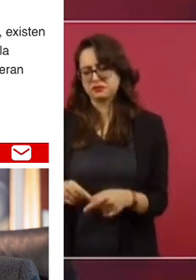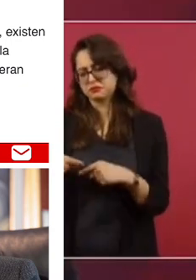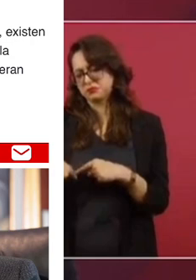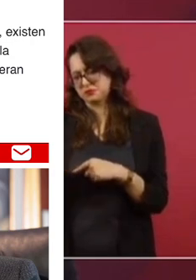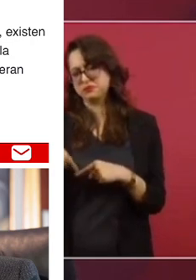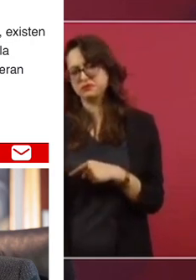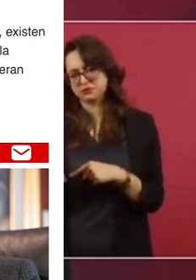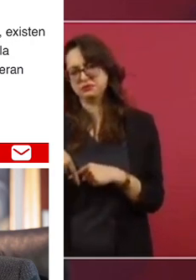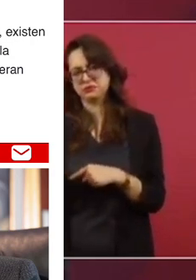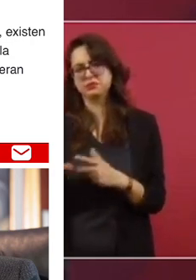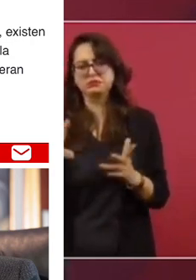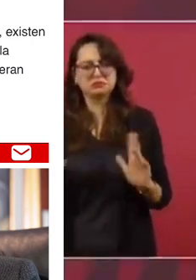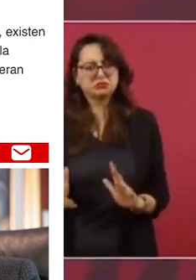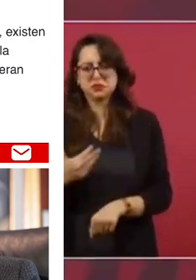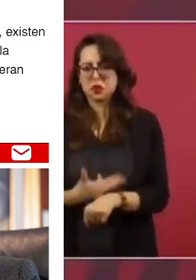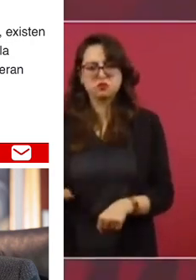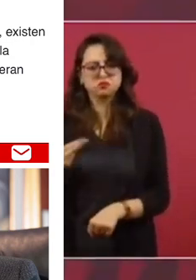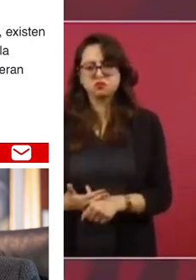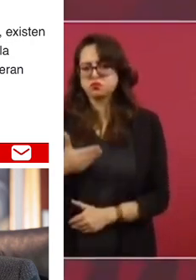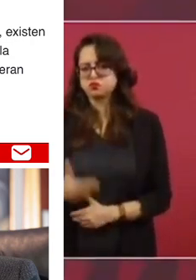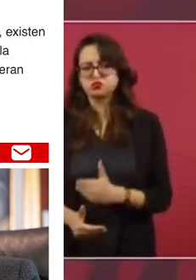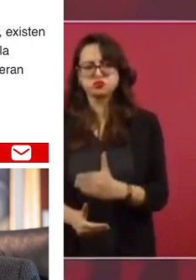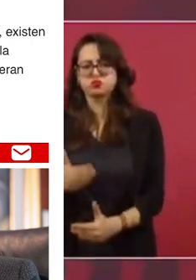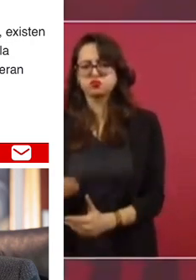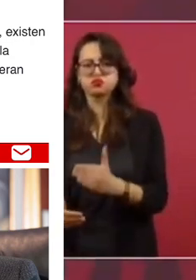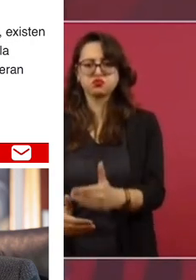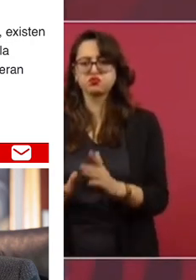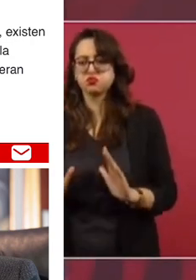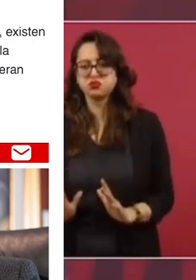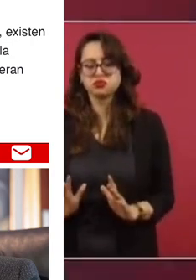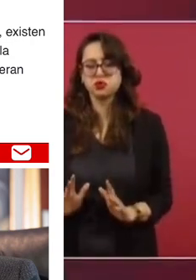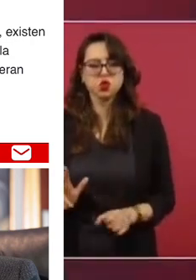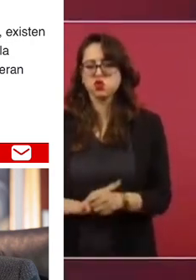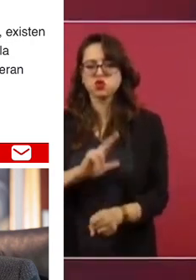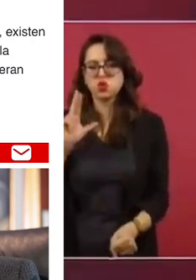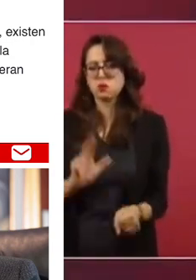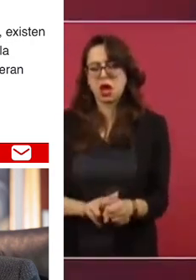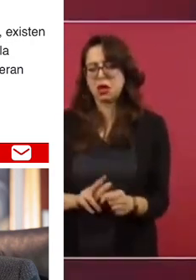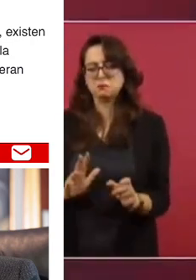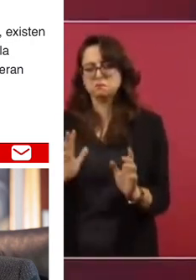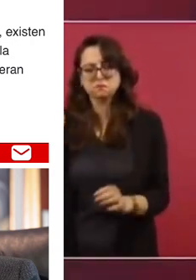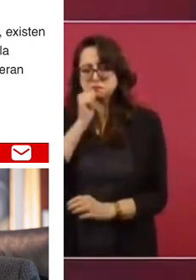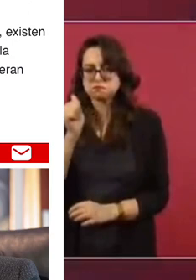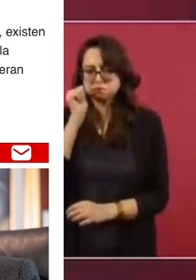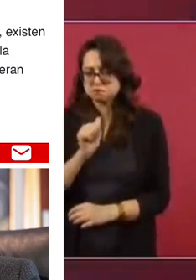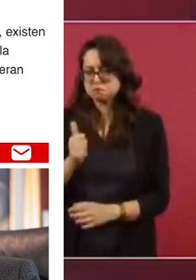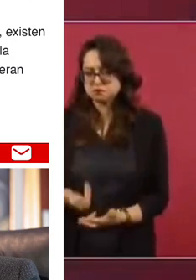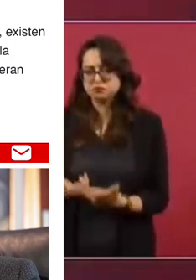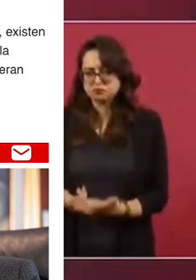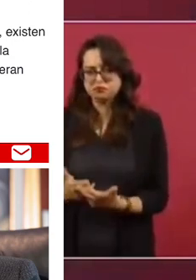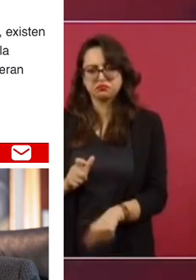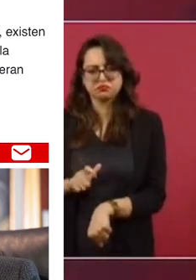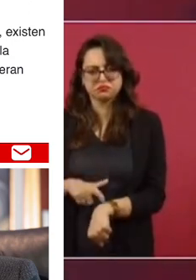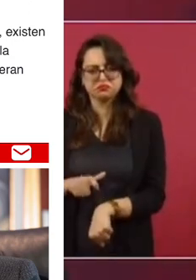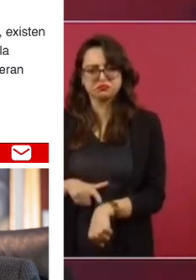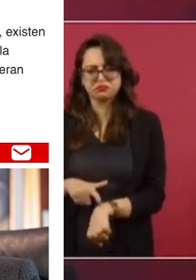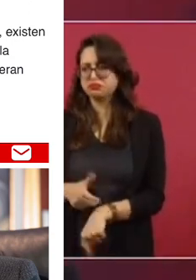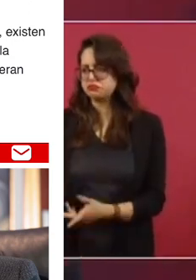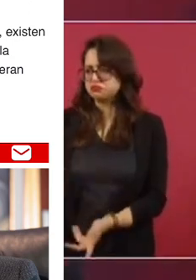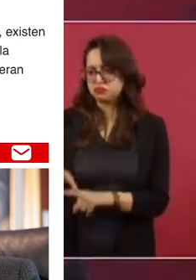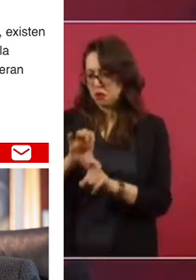a este periodo, sin violentar, como nunca lo hacen, este proceso legislativo, para que puedan dictaminar las comisiones y puedan